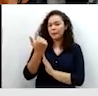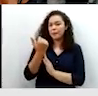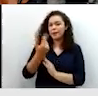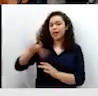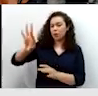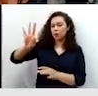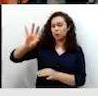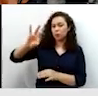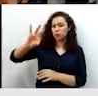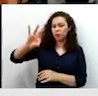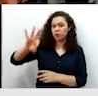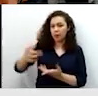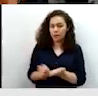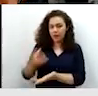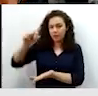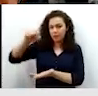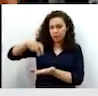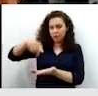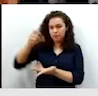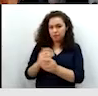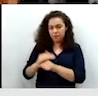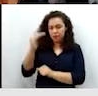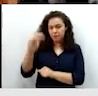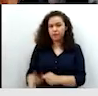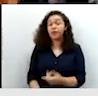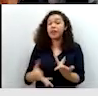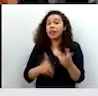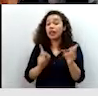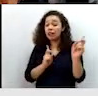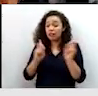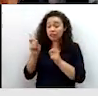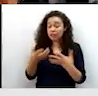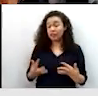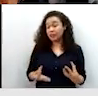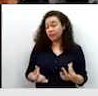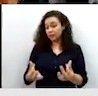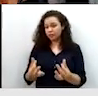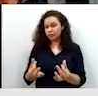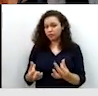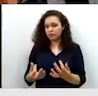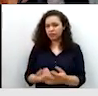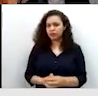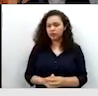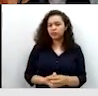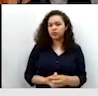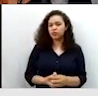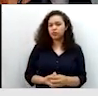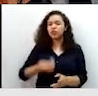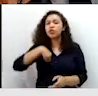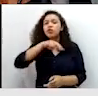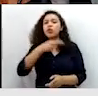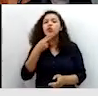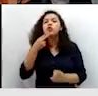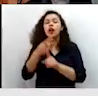cloro. Y lo más recomendable, que si es de dudosa calidad esta agua, mejor la empleemos para